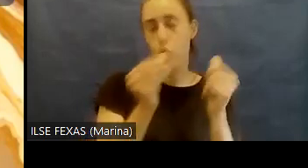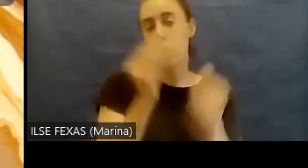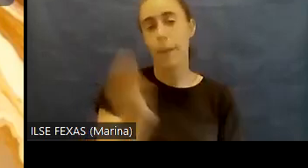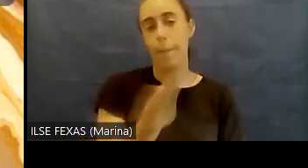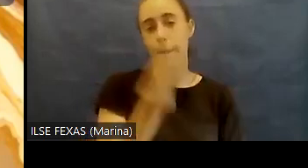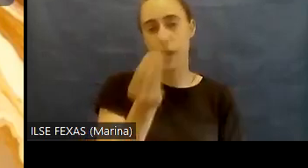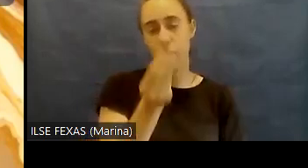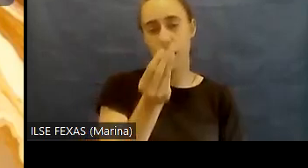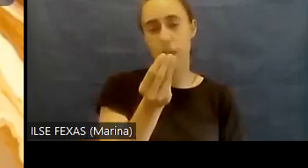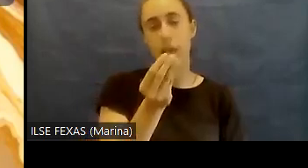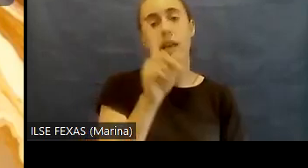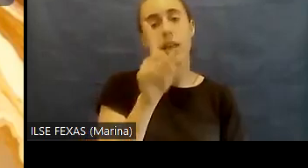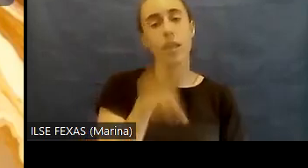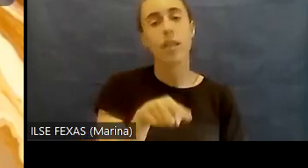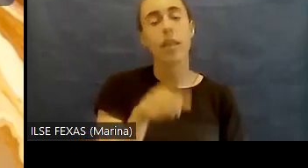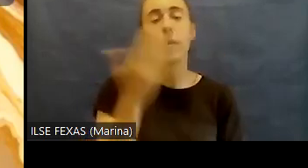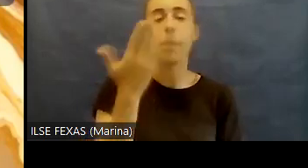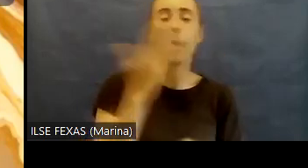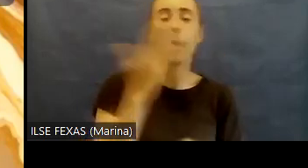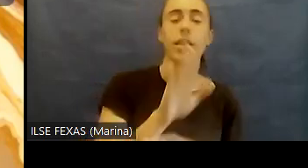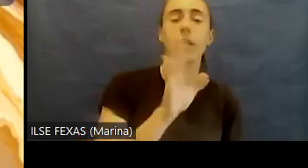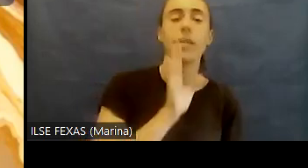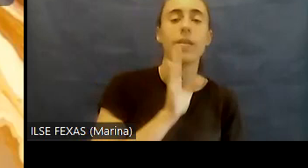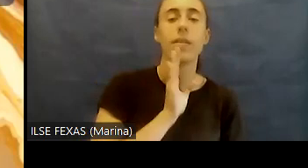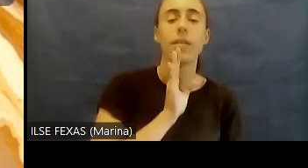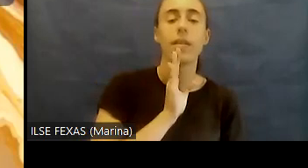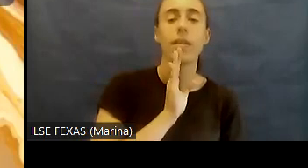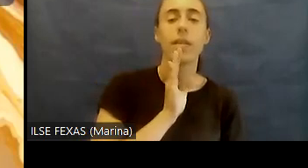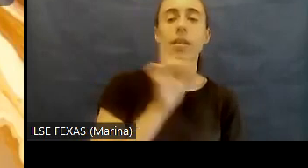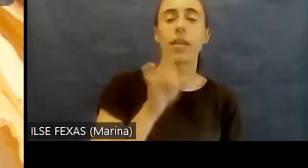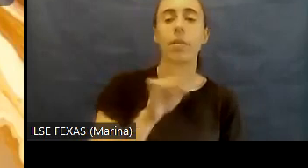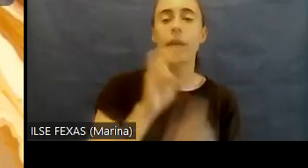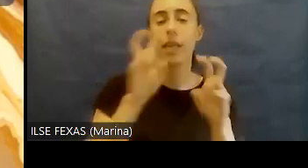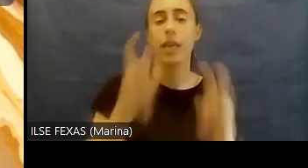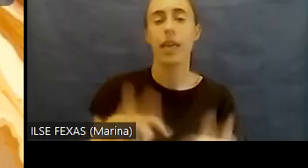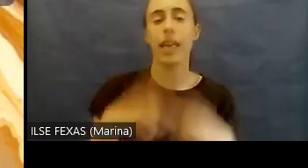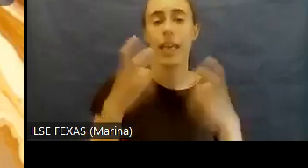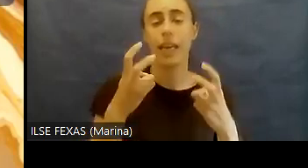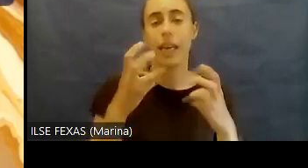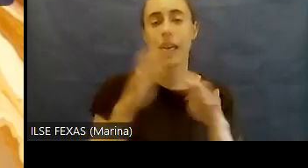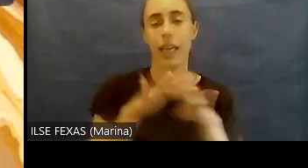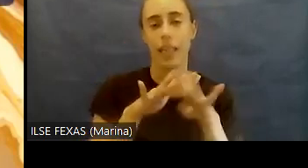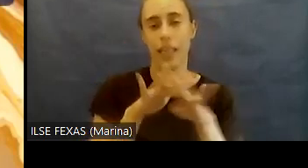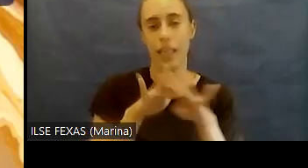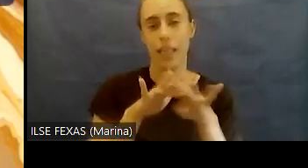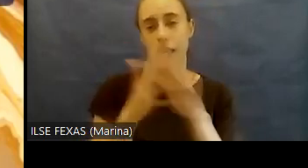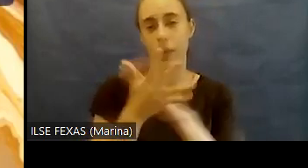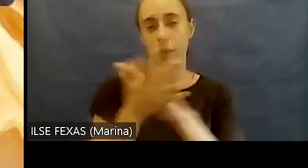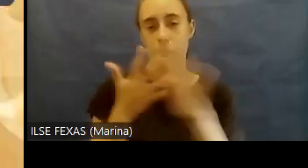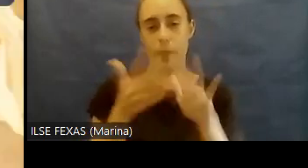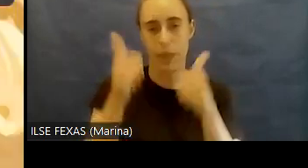comentado repetidamente en esta presentación, aumentar o acelerar la cicatrización de la